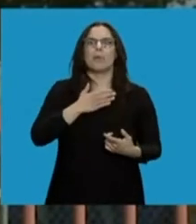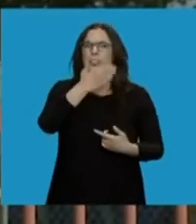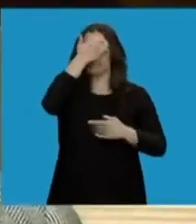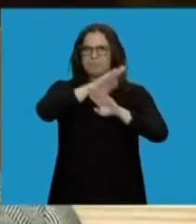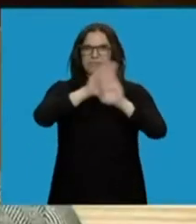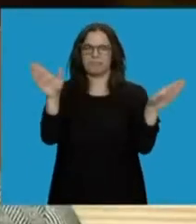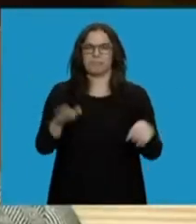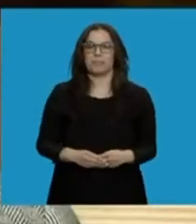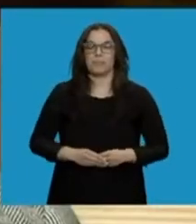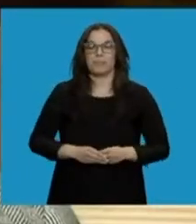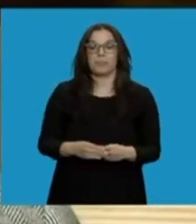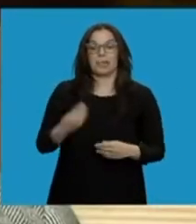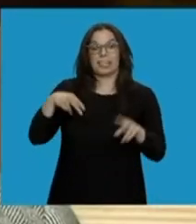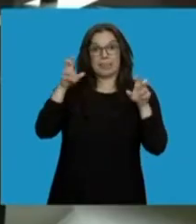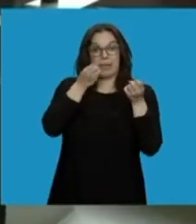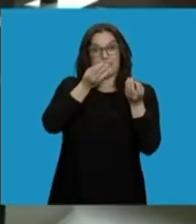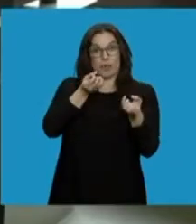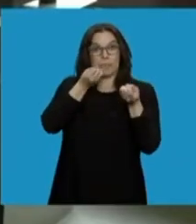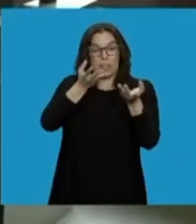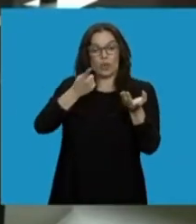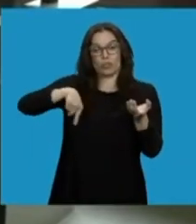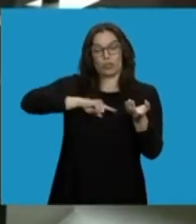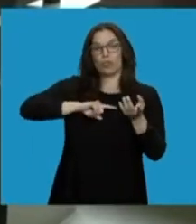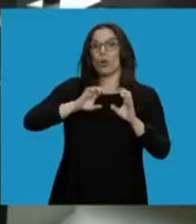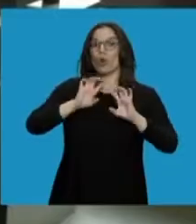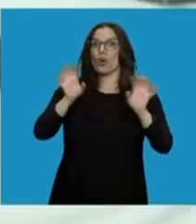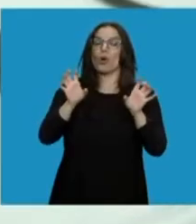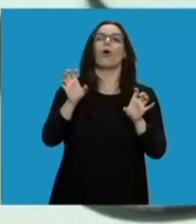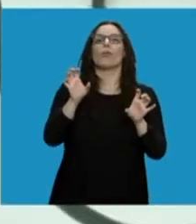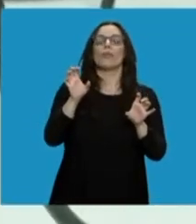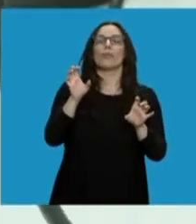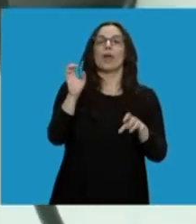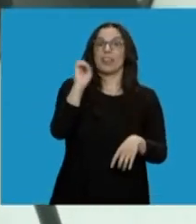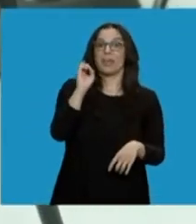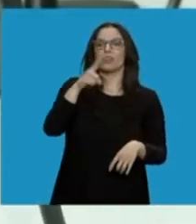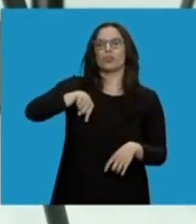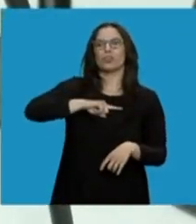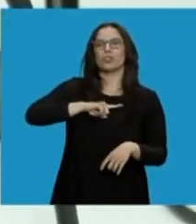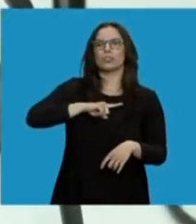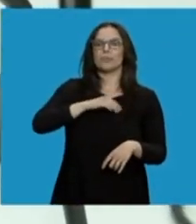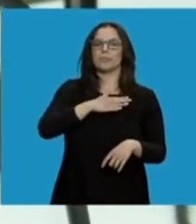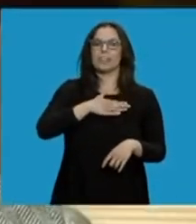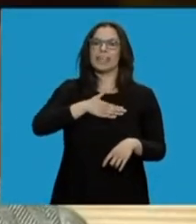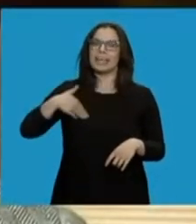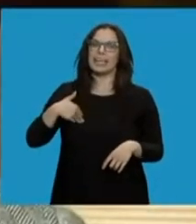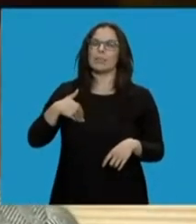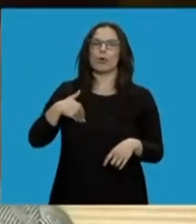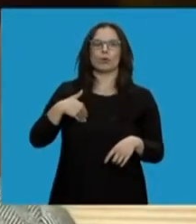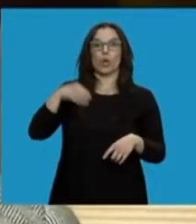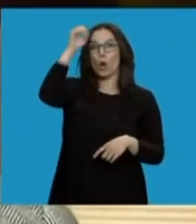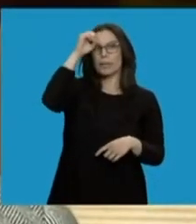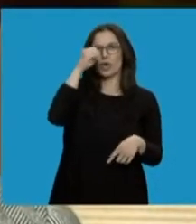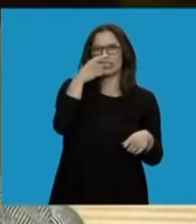nada. Desde el punto de vista informativo, en Onda Cero lo que hacemos siempre es buscar las dos partes, las tres partes, las